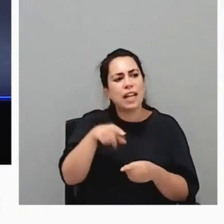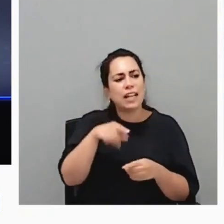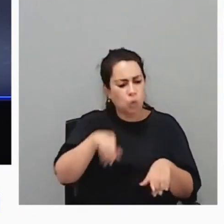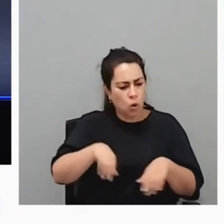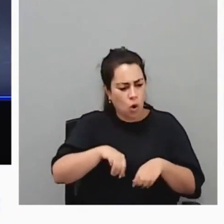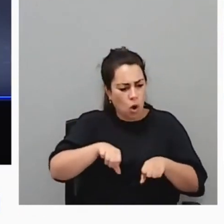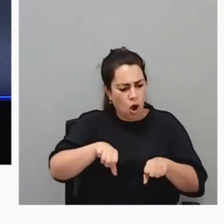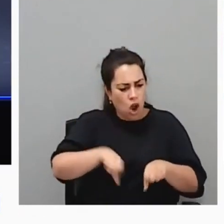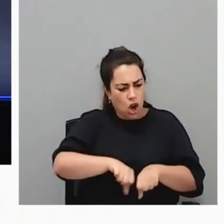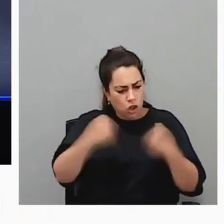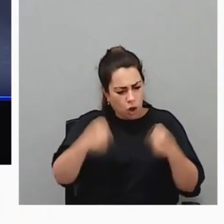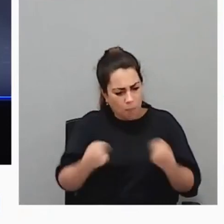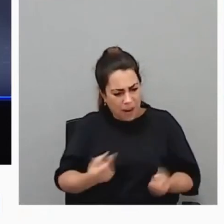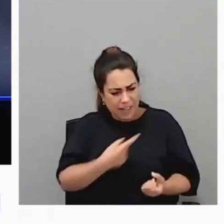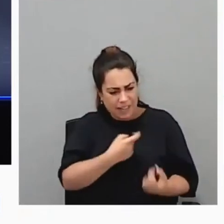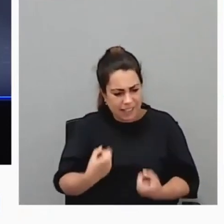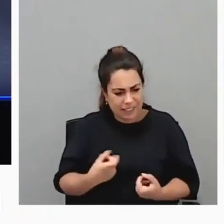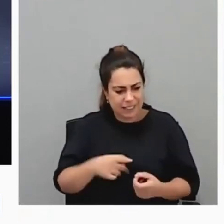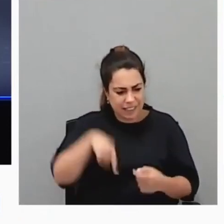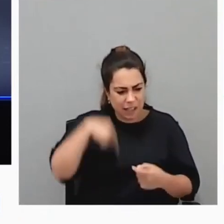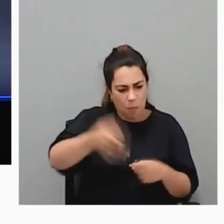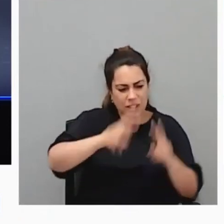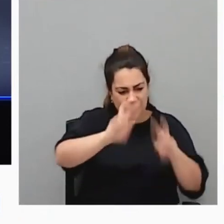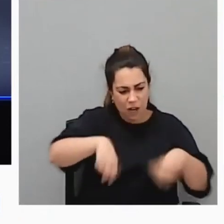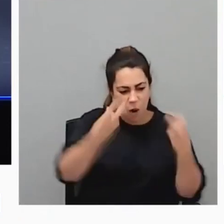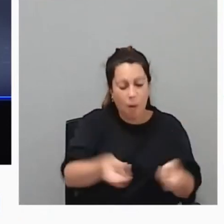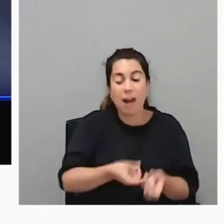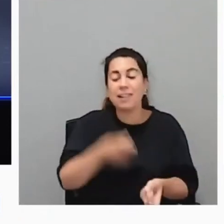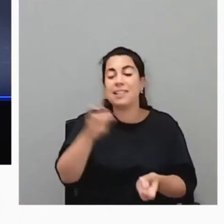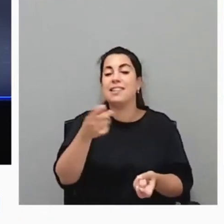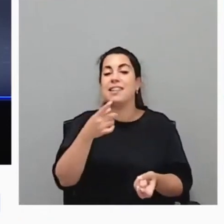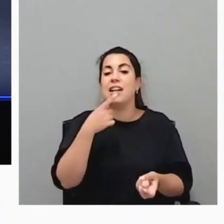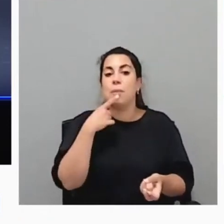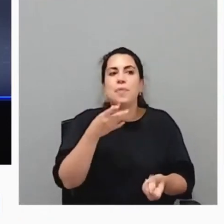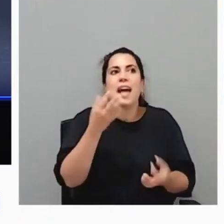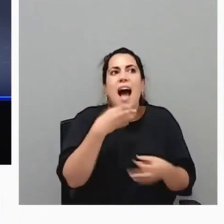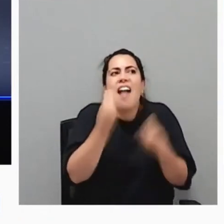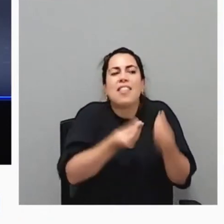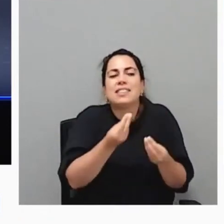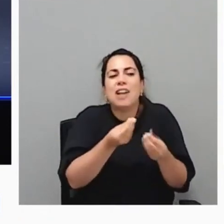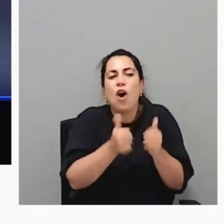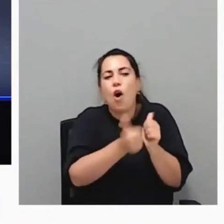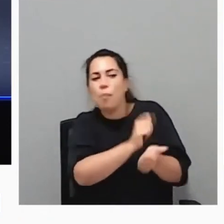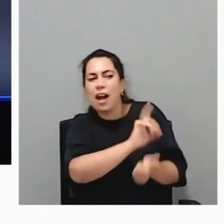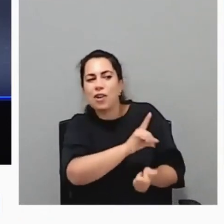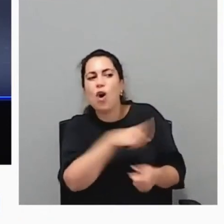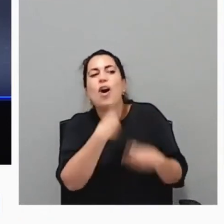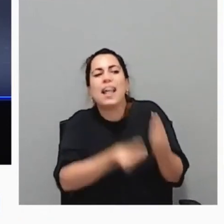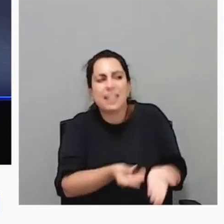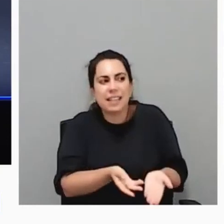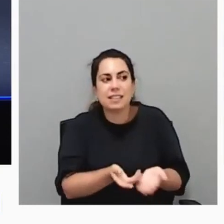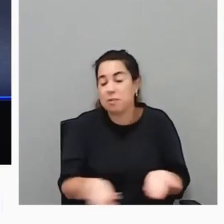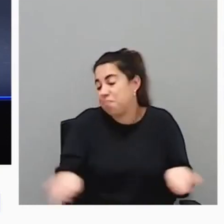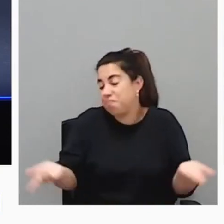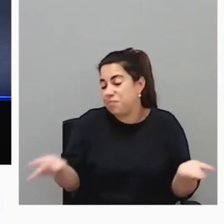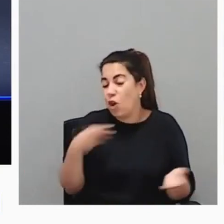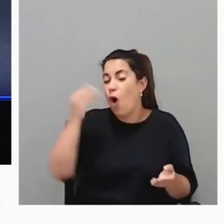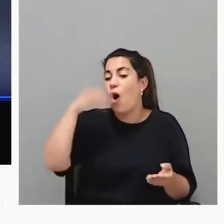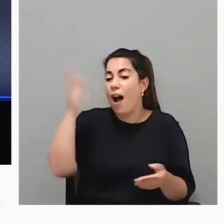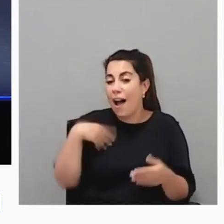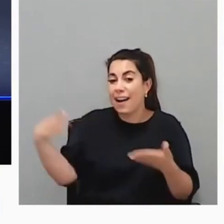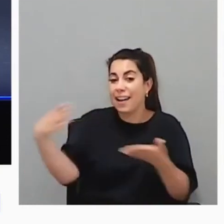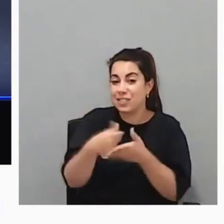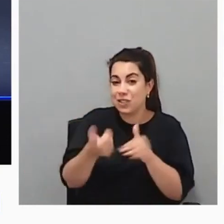que ojalá todo el mundo te copiara, ¿no? Entonces, efectivamente, te quieres autodestruir y como